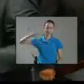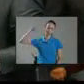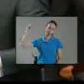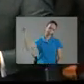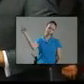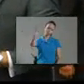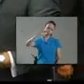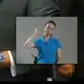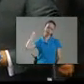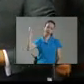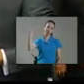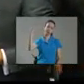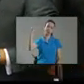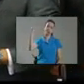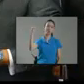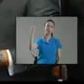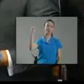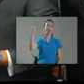ha